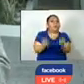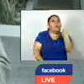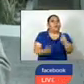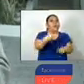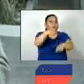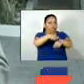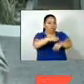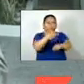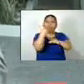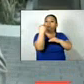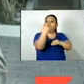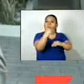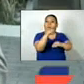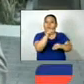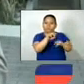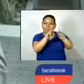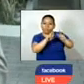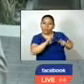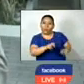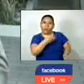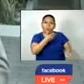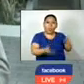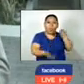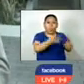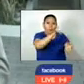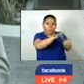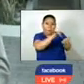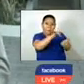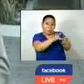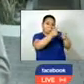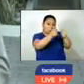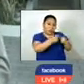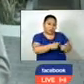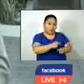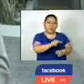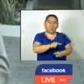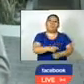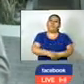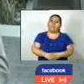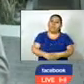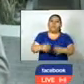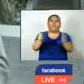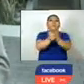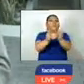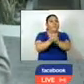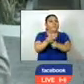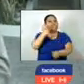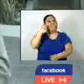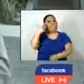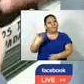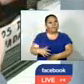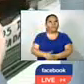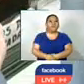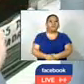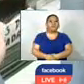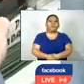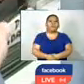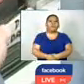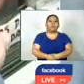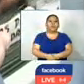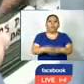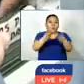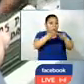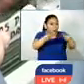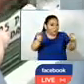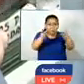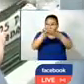efectivamente tenga indicios de enriquecimiento ilícito y eso sería un problema gravísimo para la Corte. Pero resolver